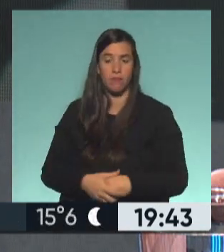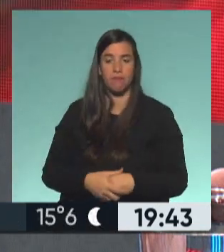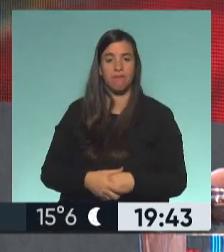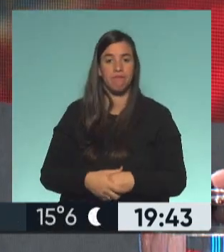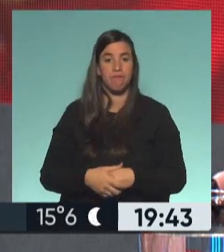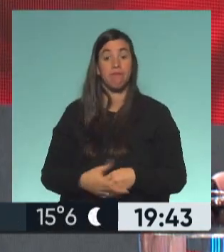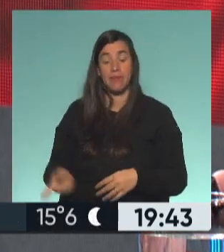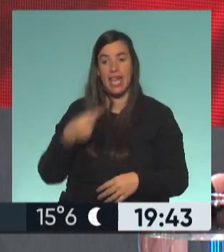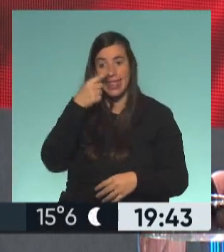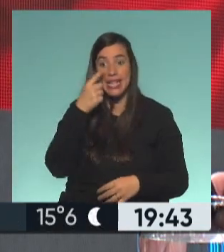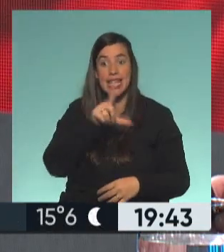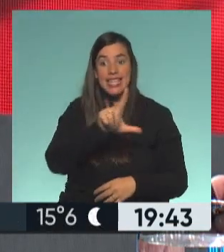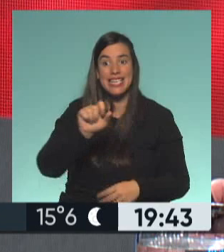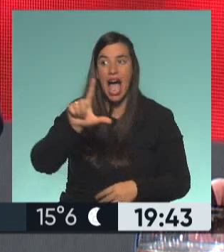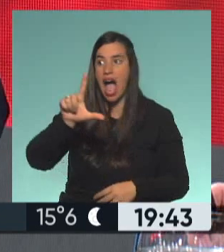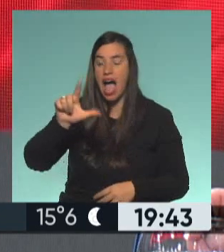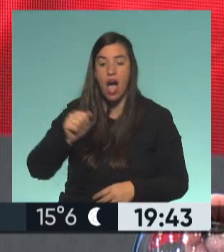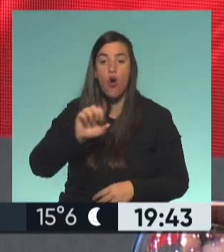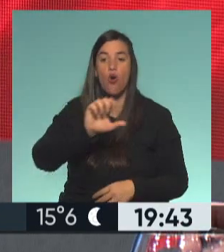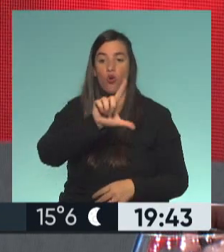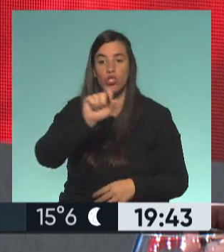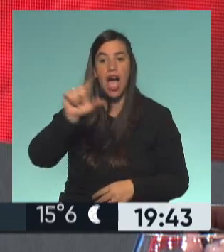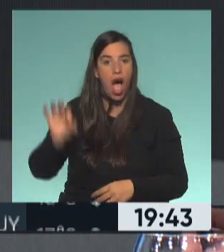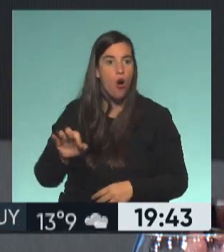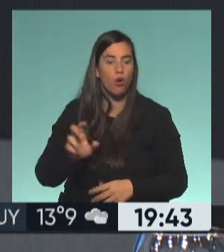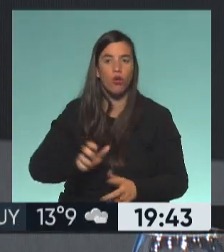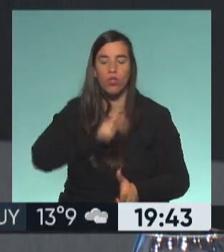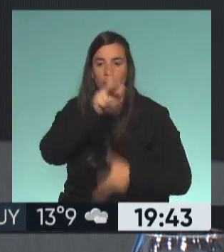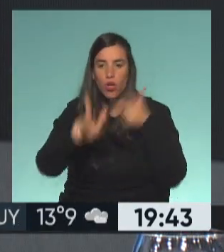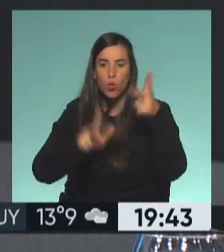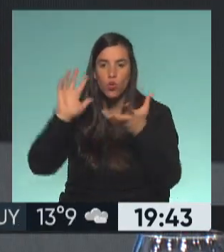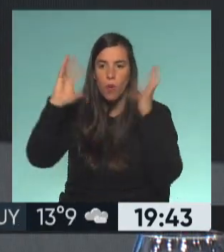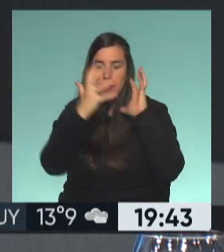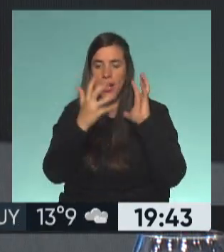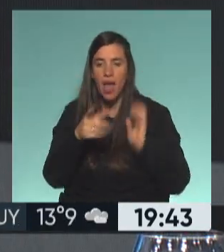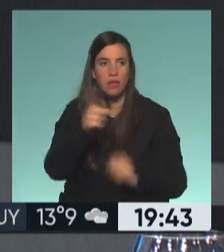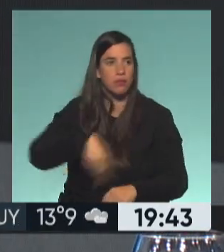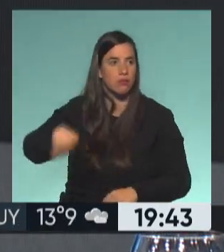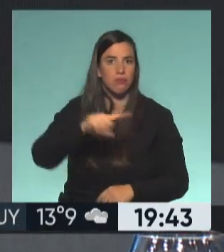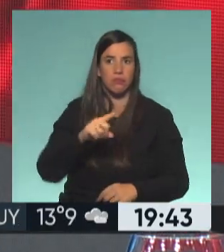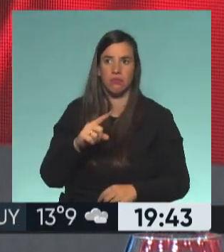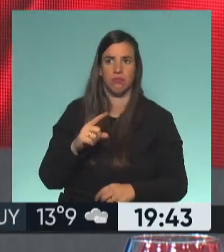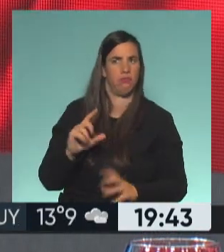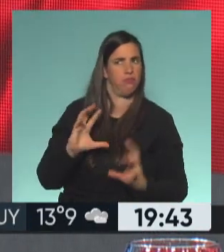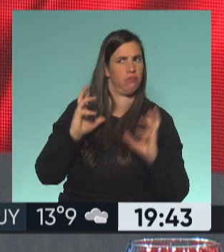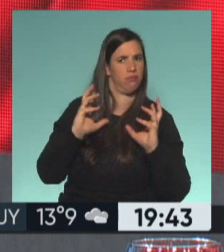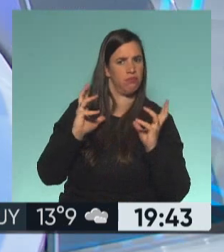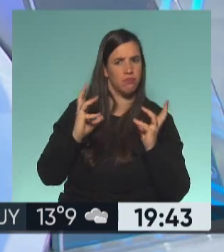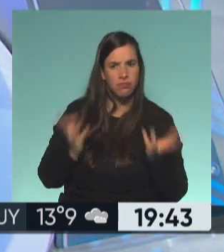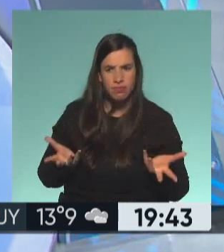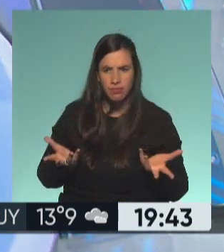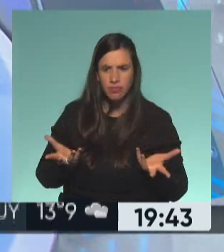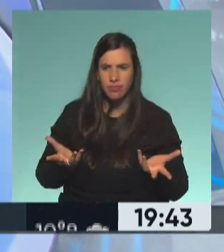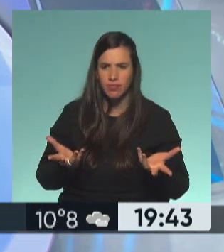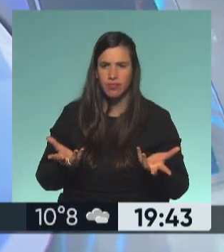No quedaron todos los empresarios contentos cuando escucharon el discurso de Javier Milei. Algo parecido a lo que pasó con Bolsonaro también, ¿no? Hay un límite ahí, ¿no? Hay un límite.